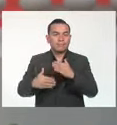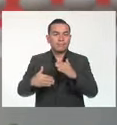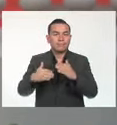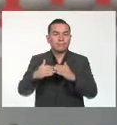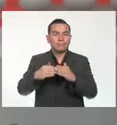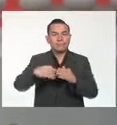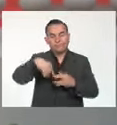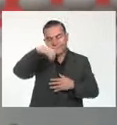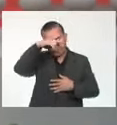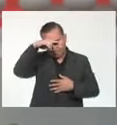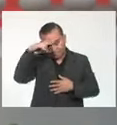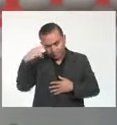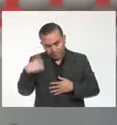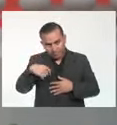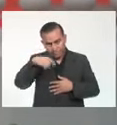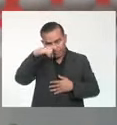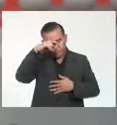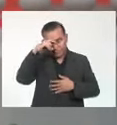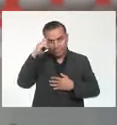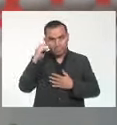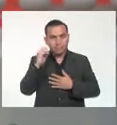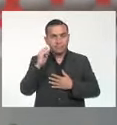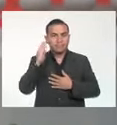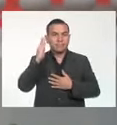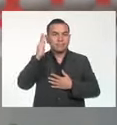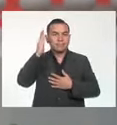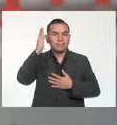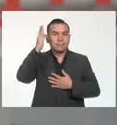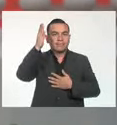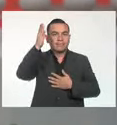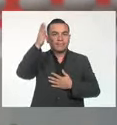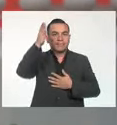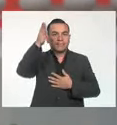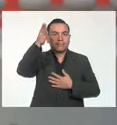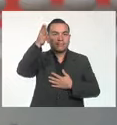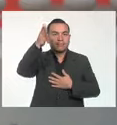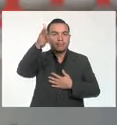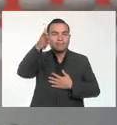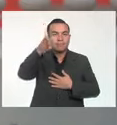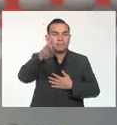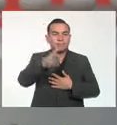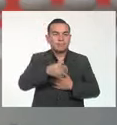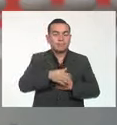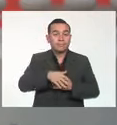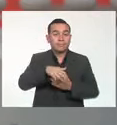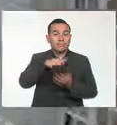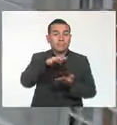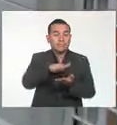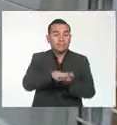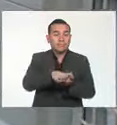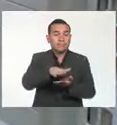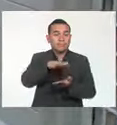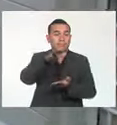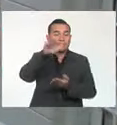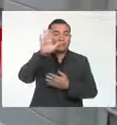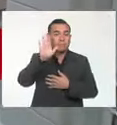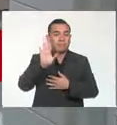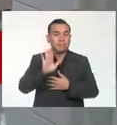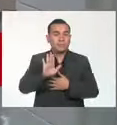del progreso se afana en seguir